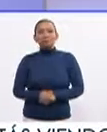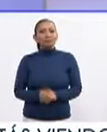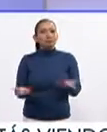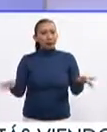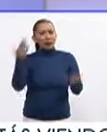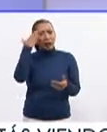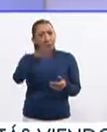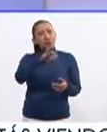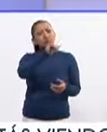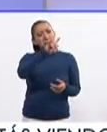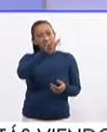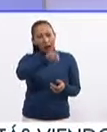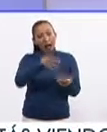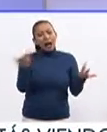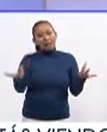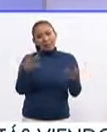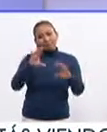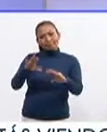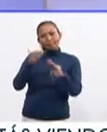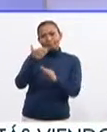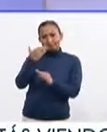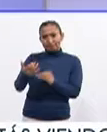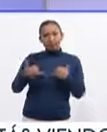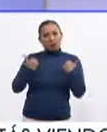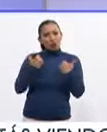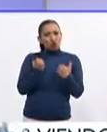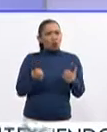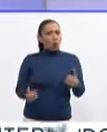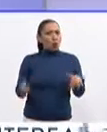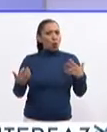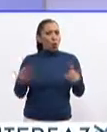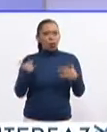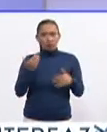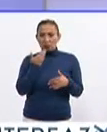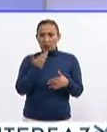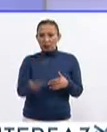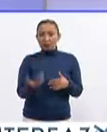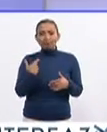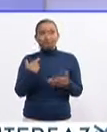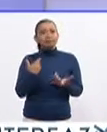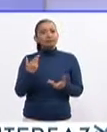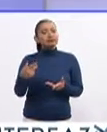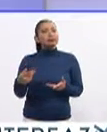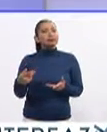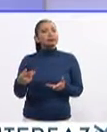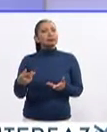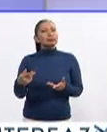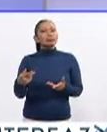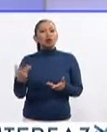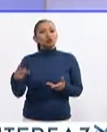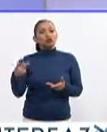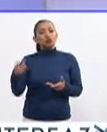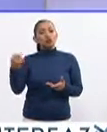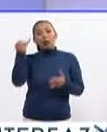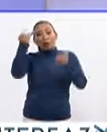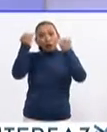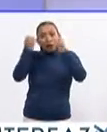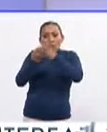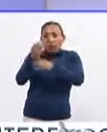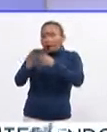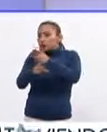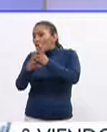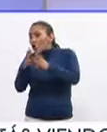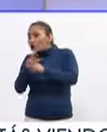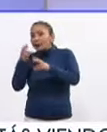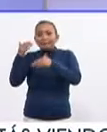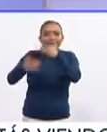Nacional. Sabemos que el Poli genera gente muy innovadora, gente muy comprometida además con las innovaciones que se están